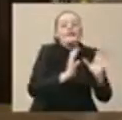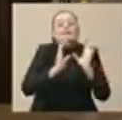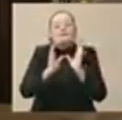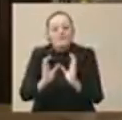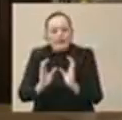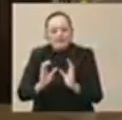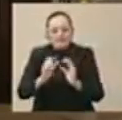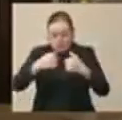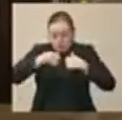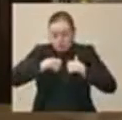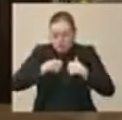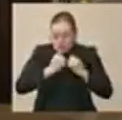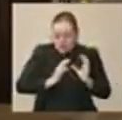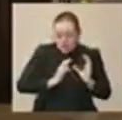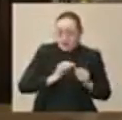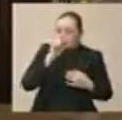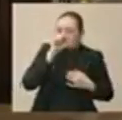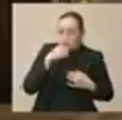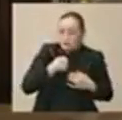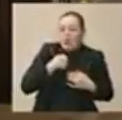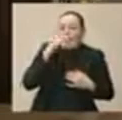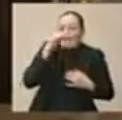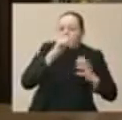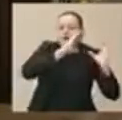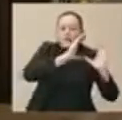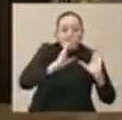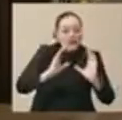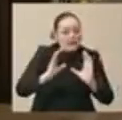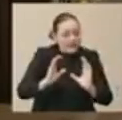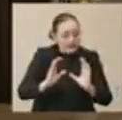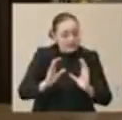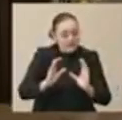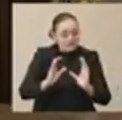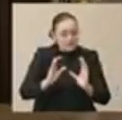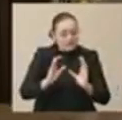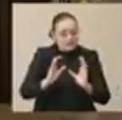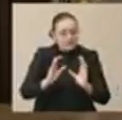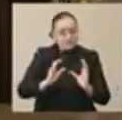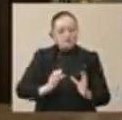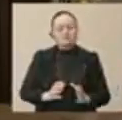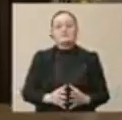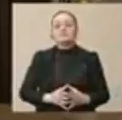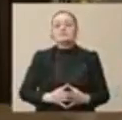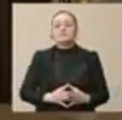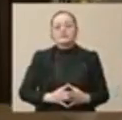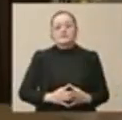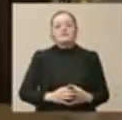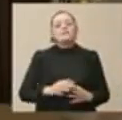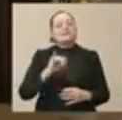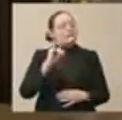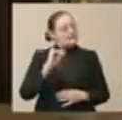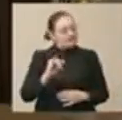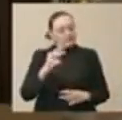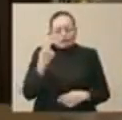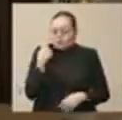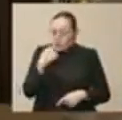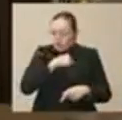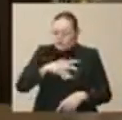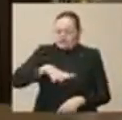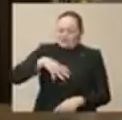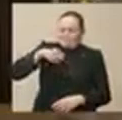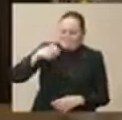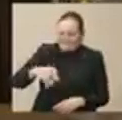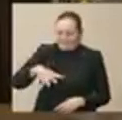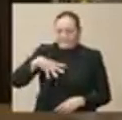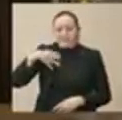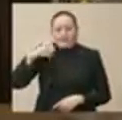cuidándonos y protegiéndonos me cuido y te cuido por nuestra parte